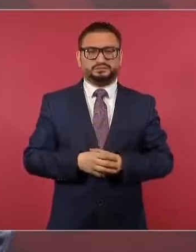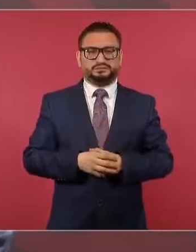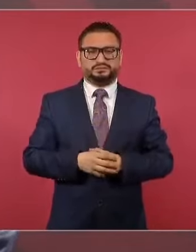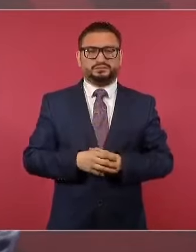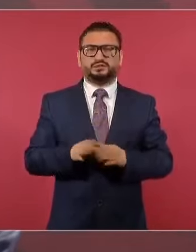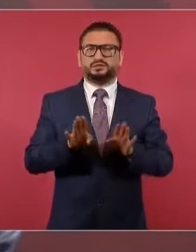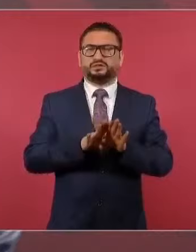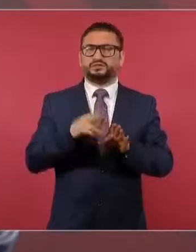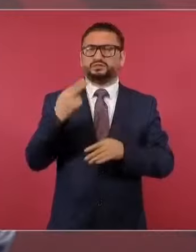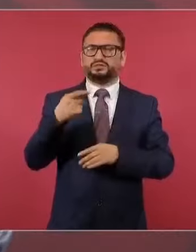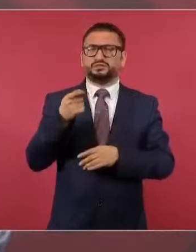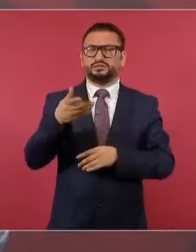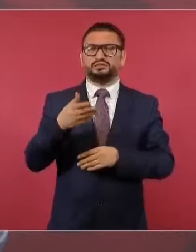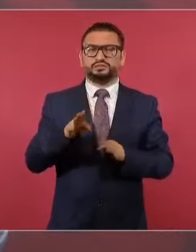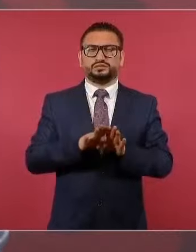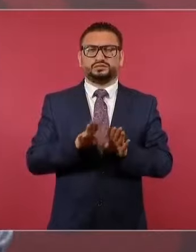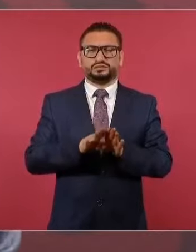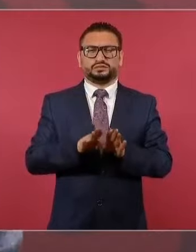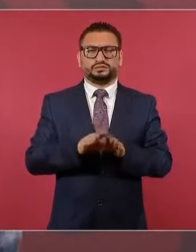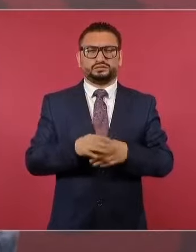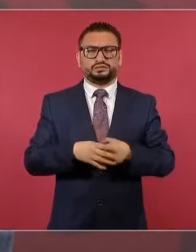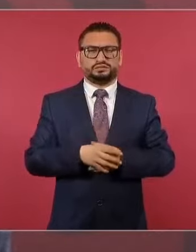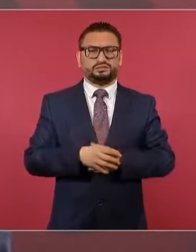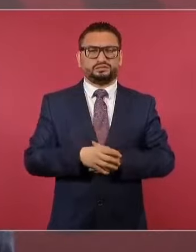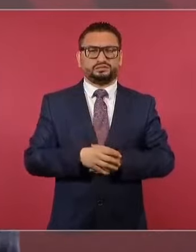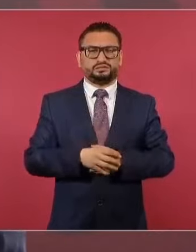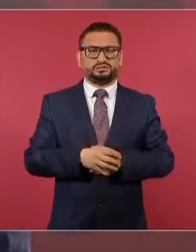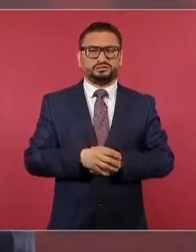¿Cómo le llaman a eso?